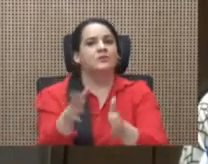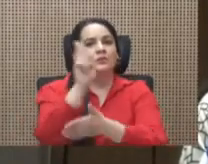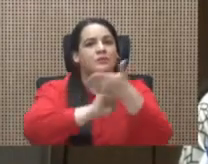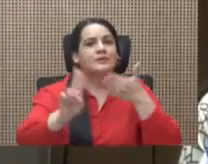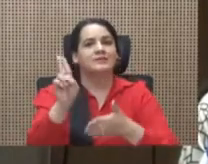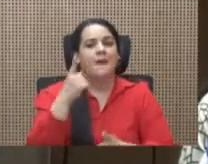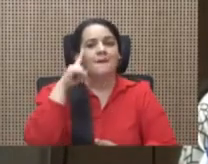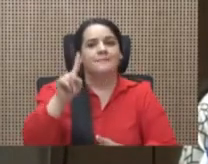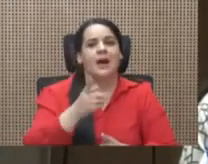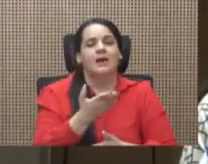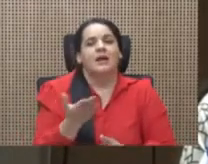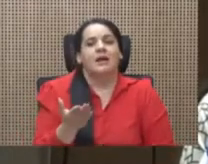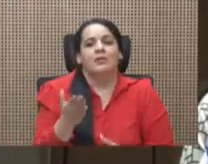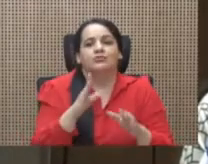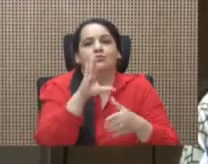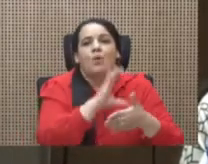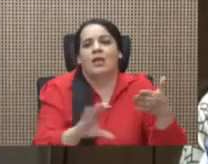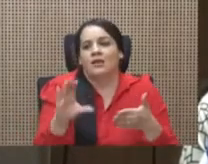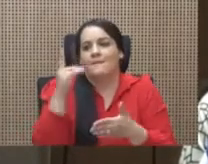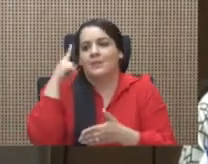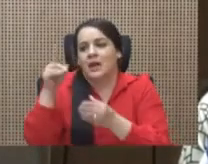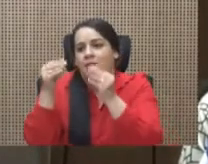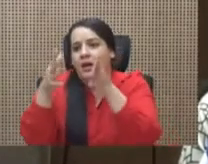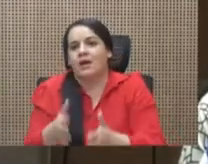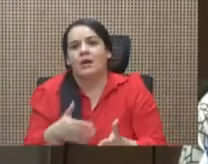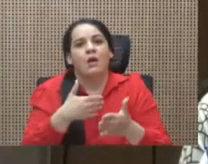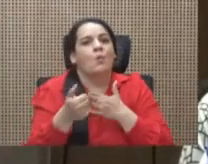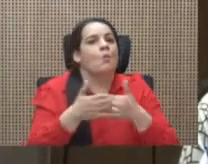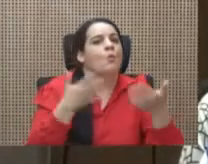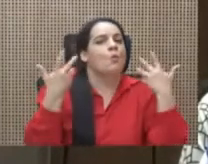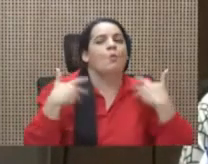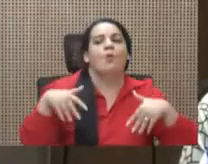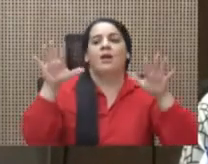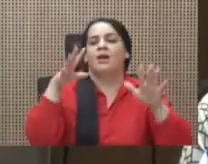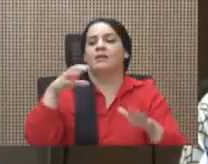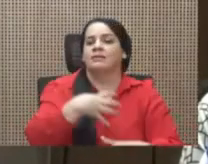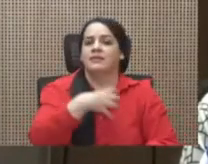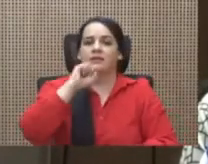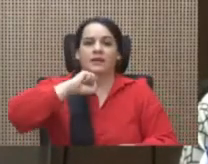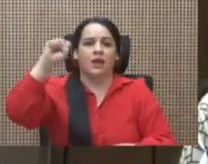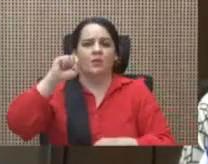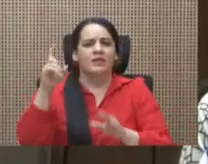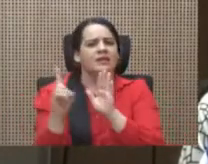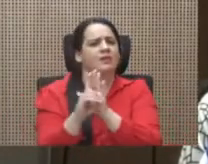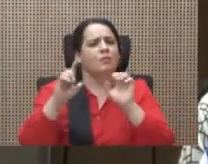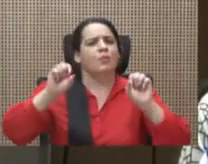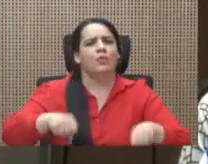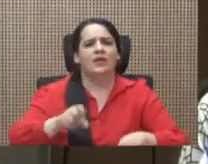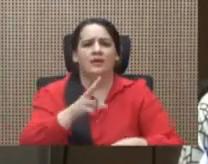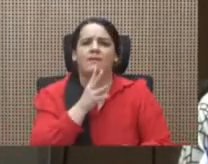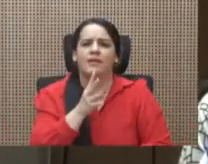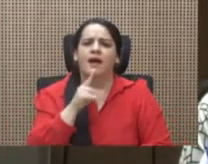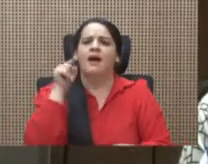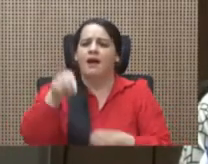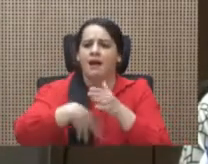universitarios, para los colegiales, para los maestros, para cualquier sindicato, el derecho de poder manifestarse en la calle,